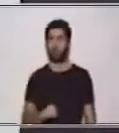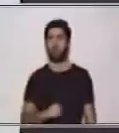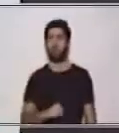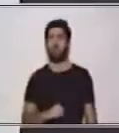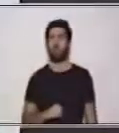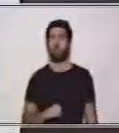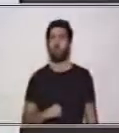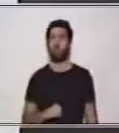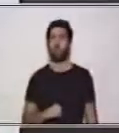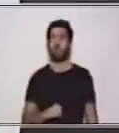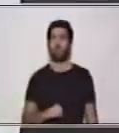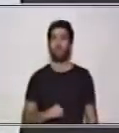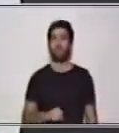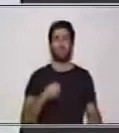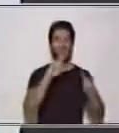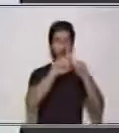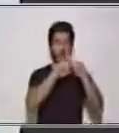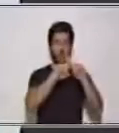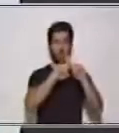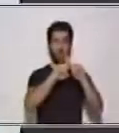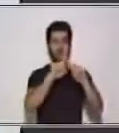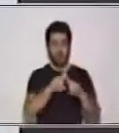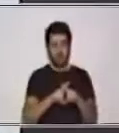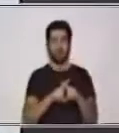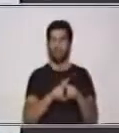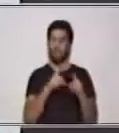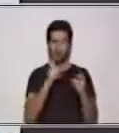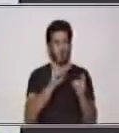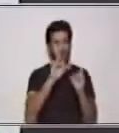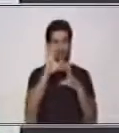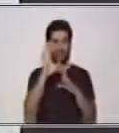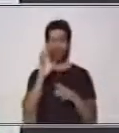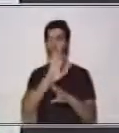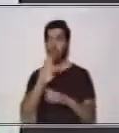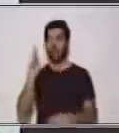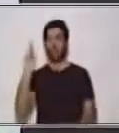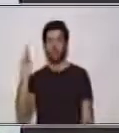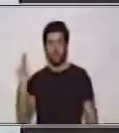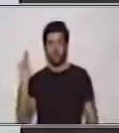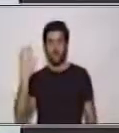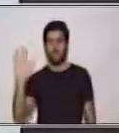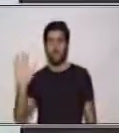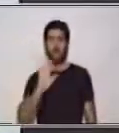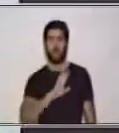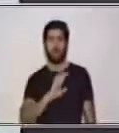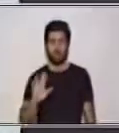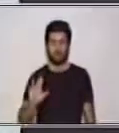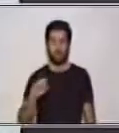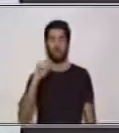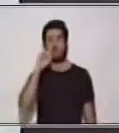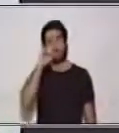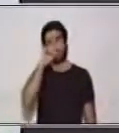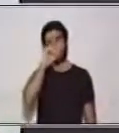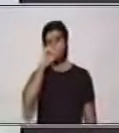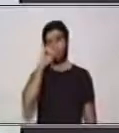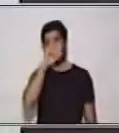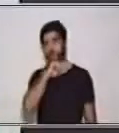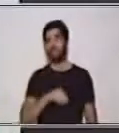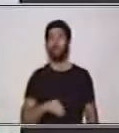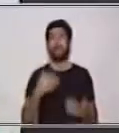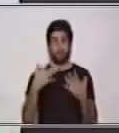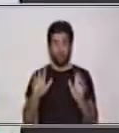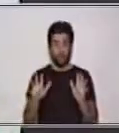2. X se elimina a la otra x y nos quedamos con la variable y.